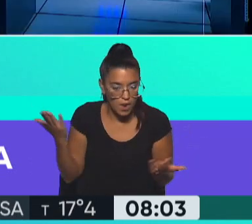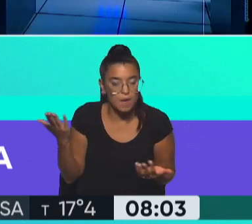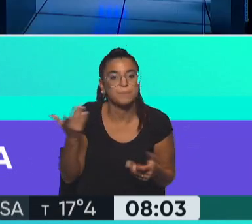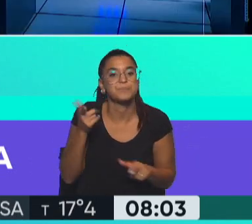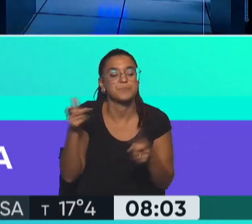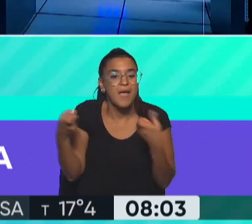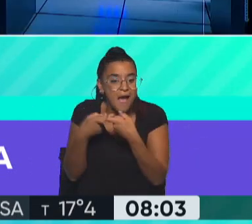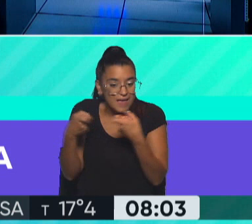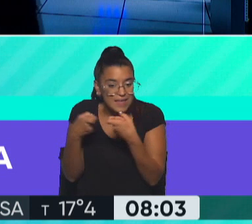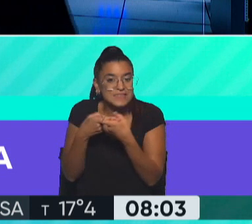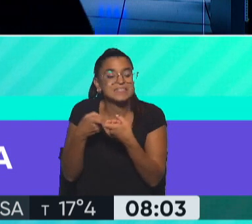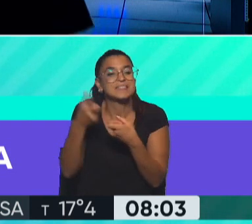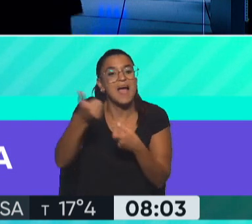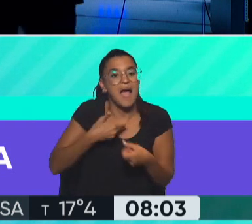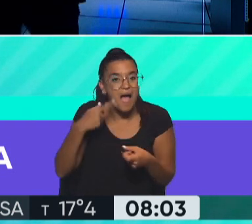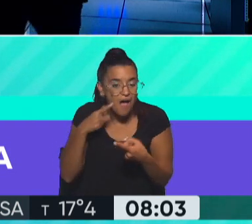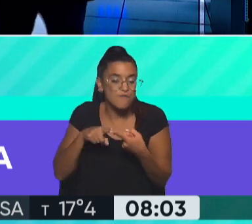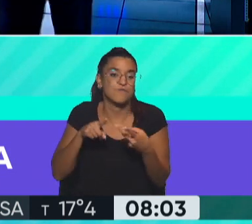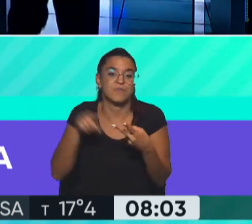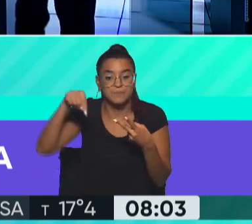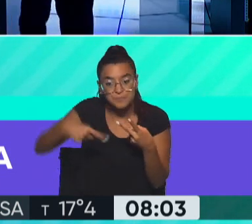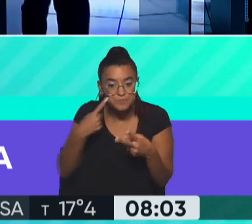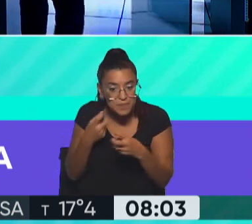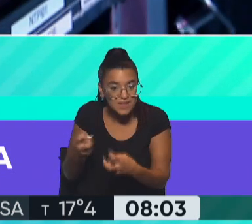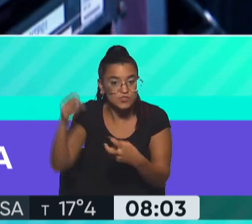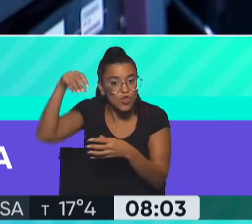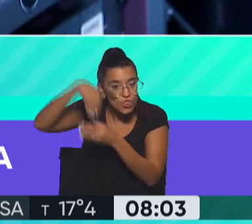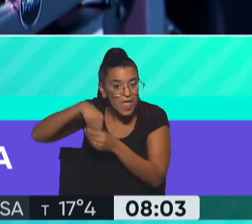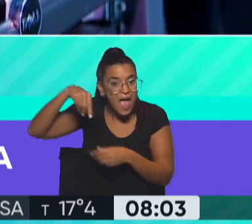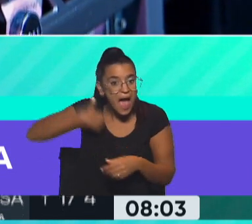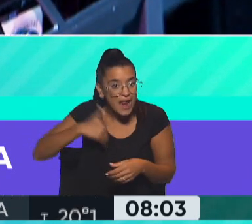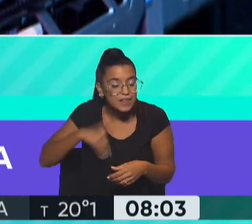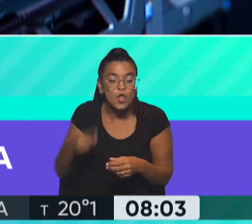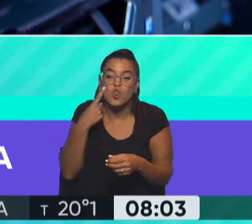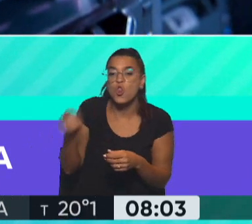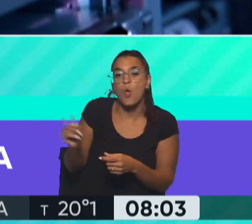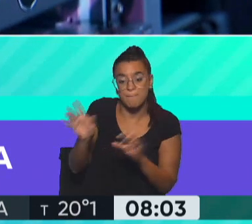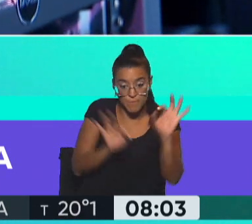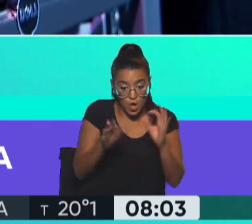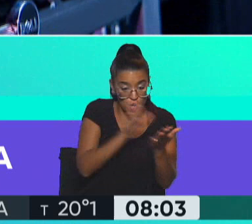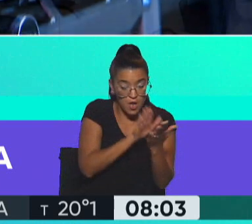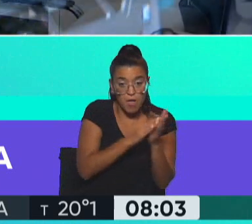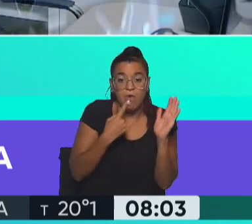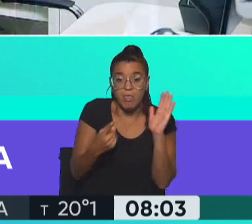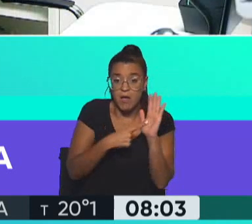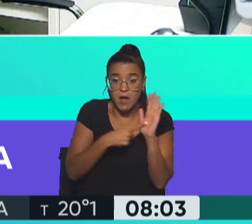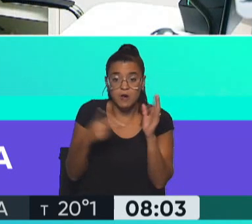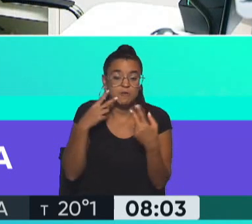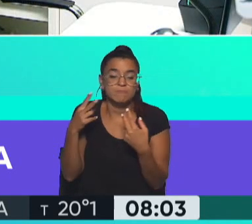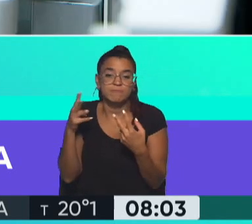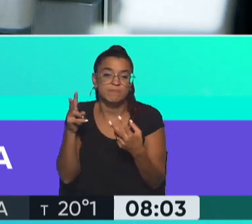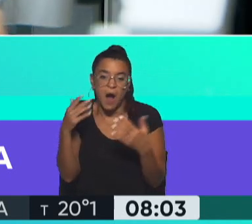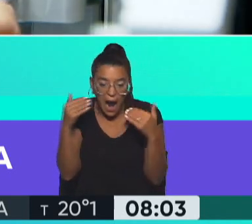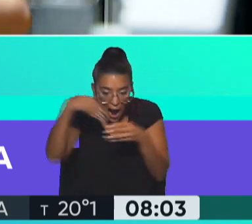la agencia de inteligencia y la inteligencia en la Argentina no va a mirar, según el proyecto, puertas para adentro, sino